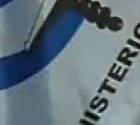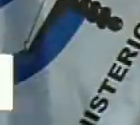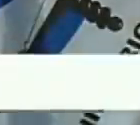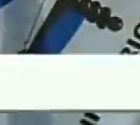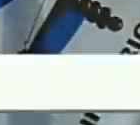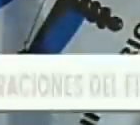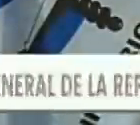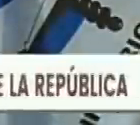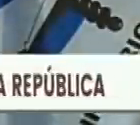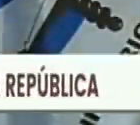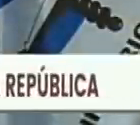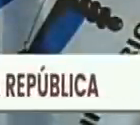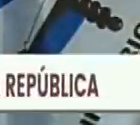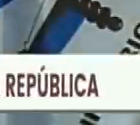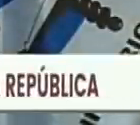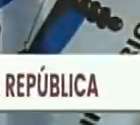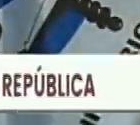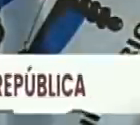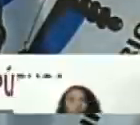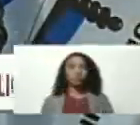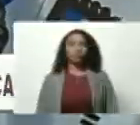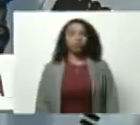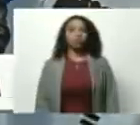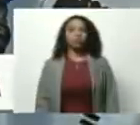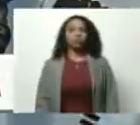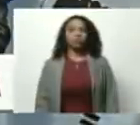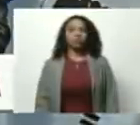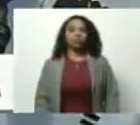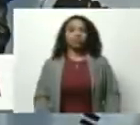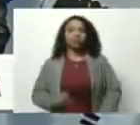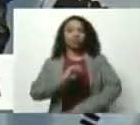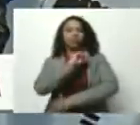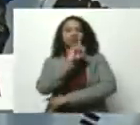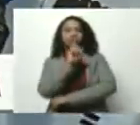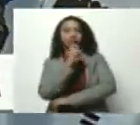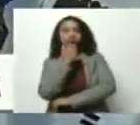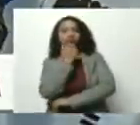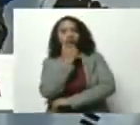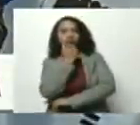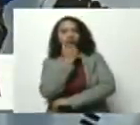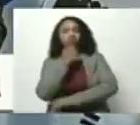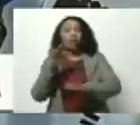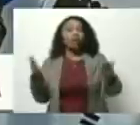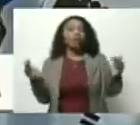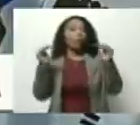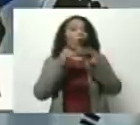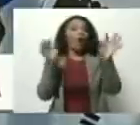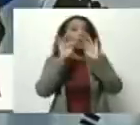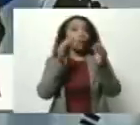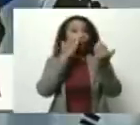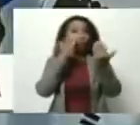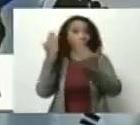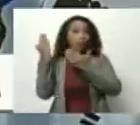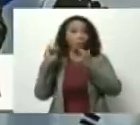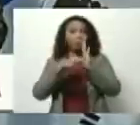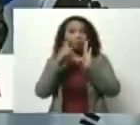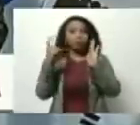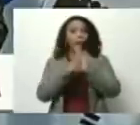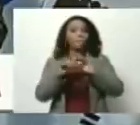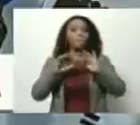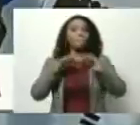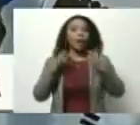intención? ¿Cuál es el fin? Una buena pregunta. Igualmente agarra, vean ustedes, en plena